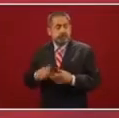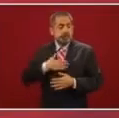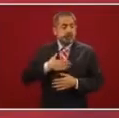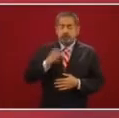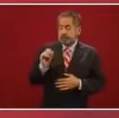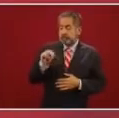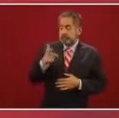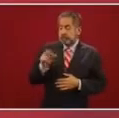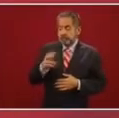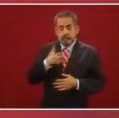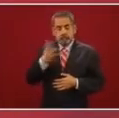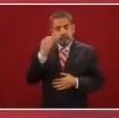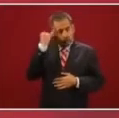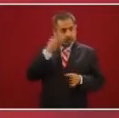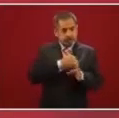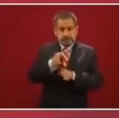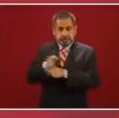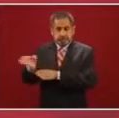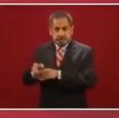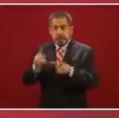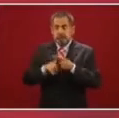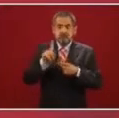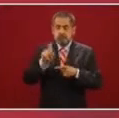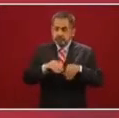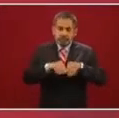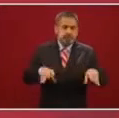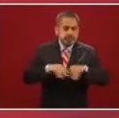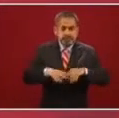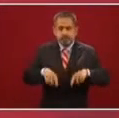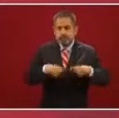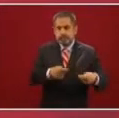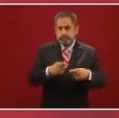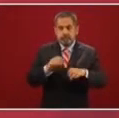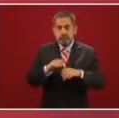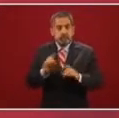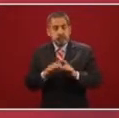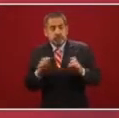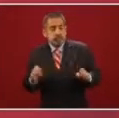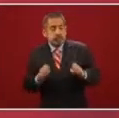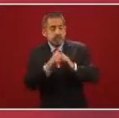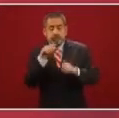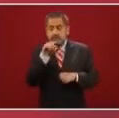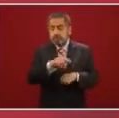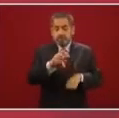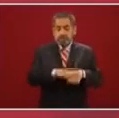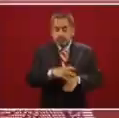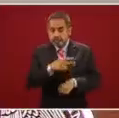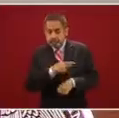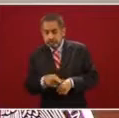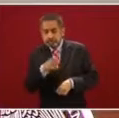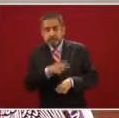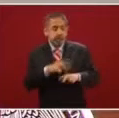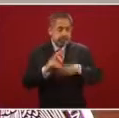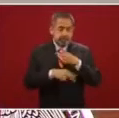contemplado actuar en 4 rubros. Primero, fortalecer la distribución de agua mediante equipos emergentes con prioridad a las poblaciones más